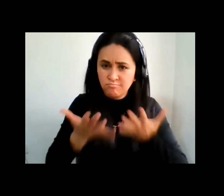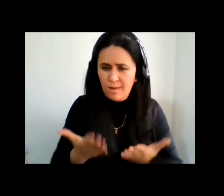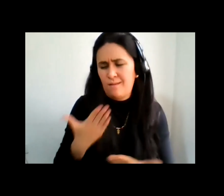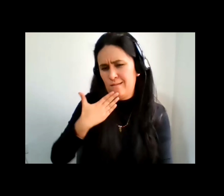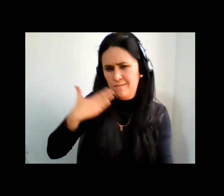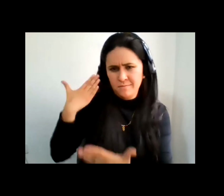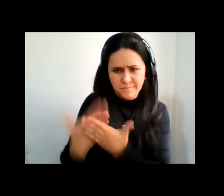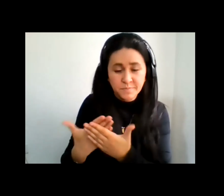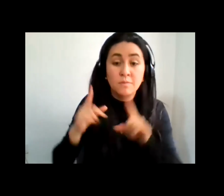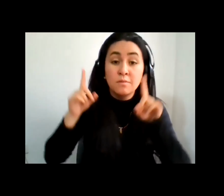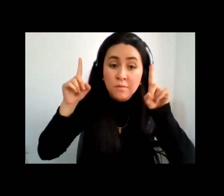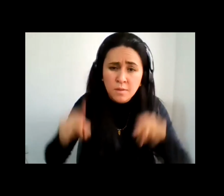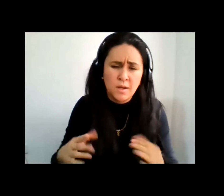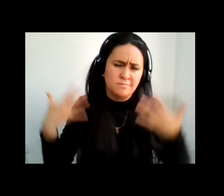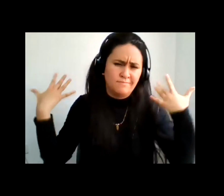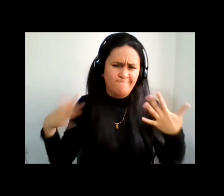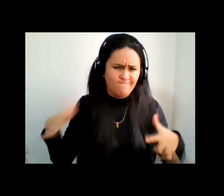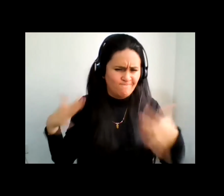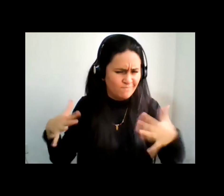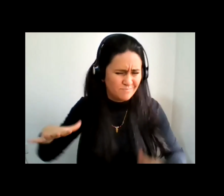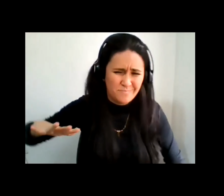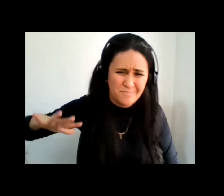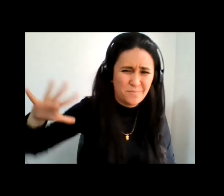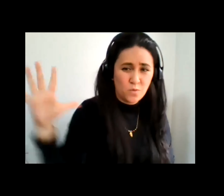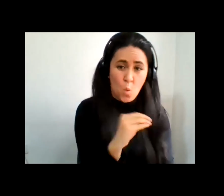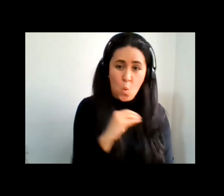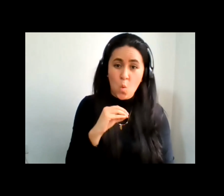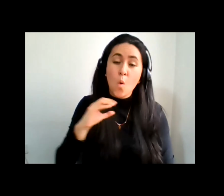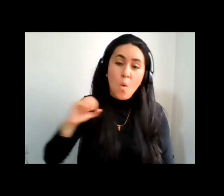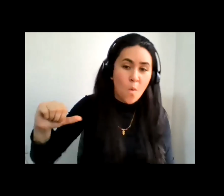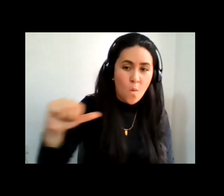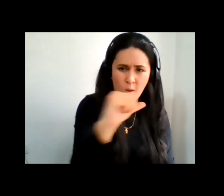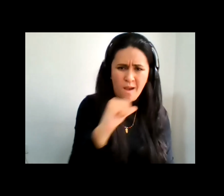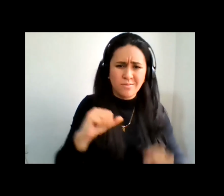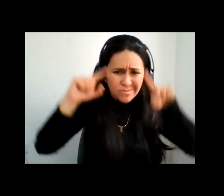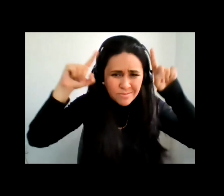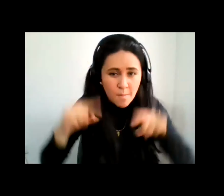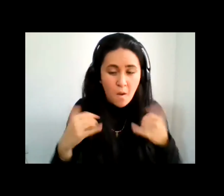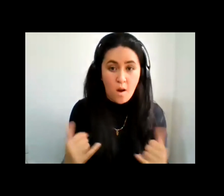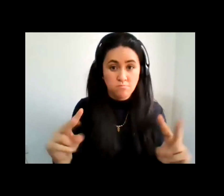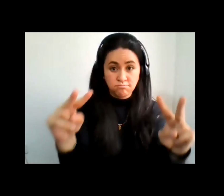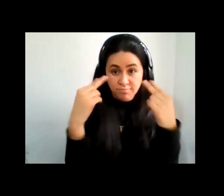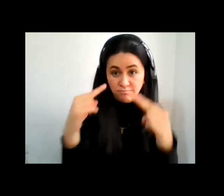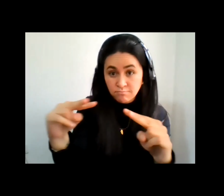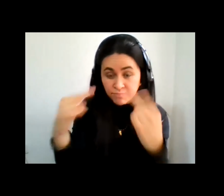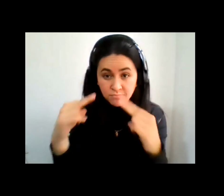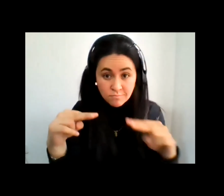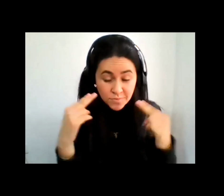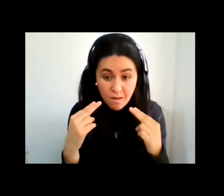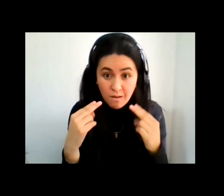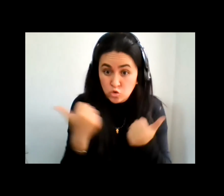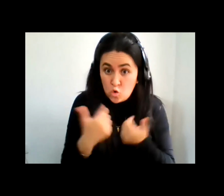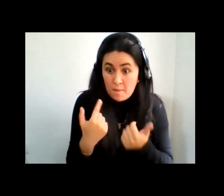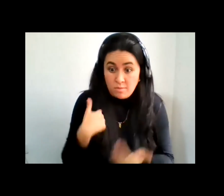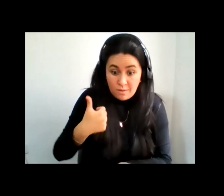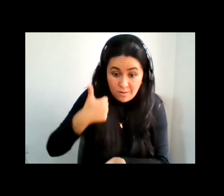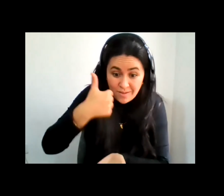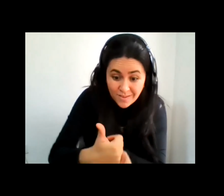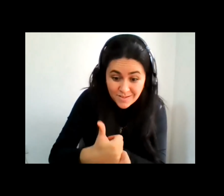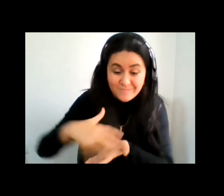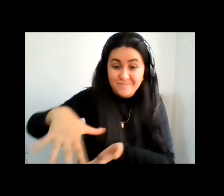a todos y todas que nos están acompañando, no solo los que están presentes, sino los que nos